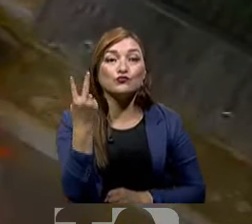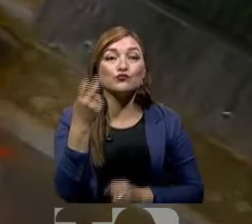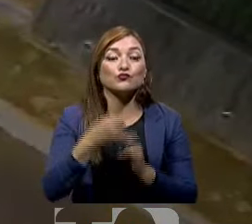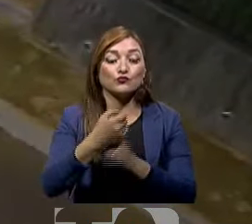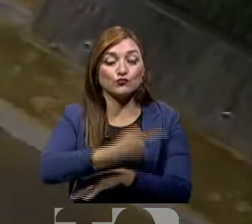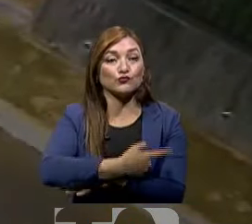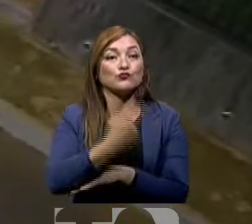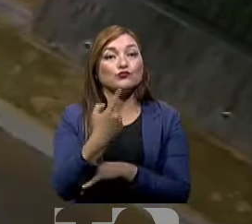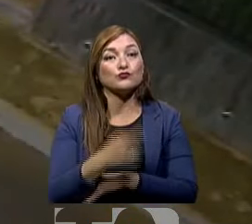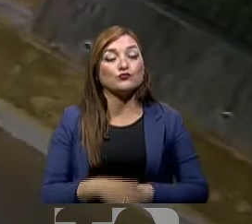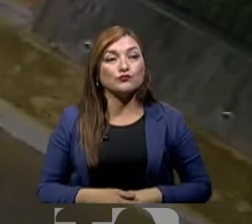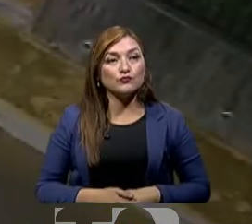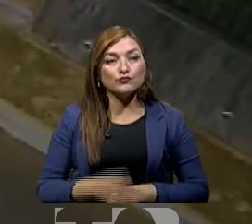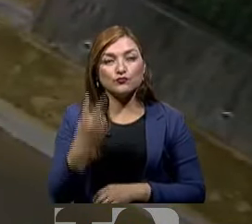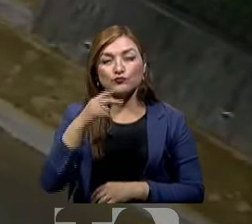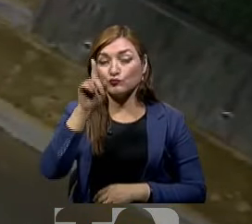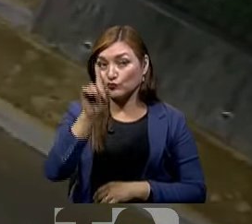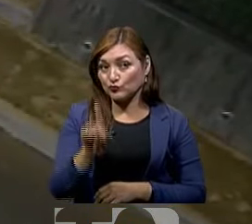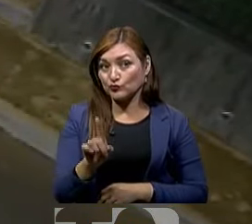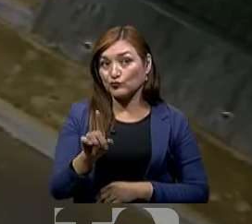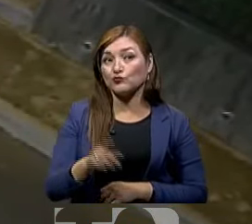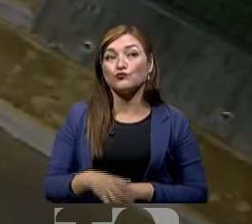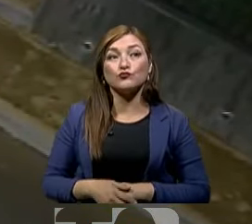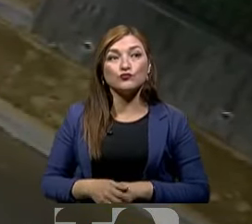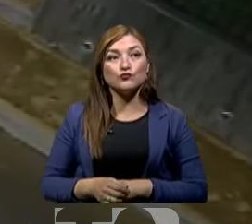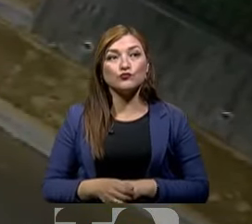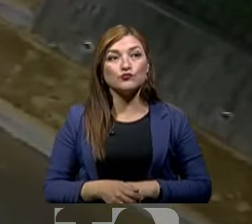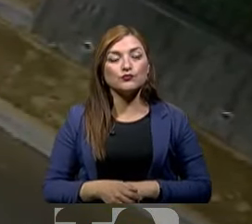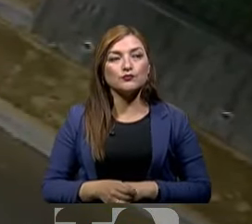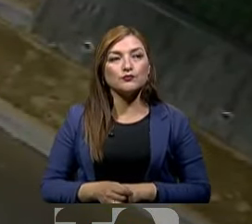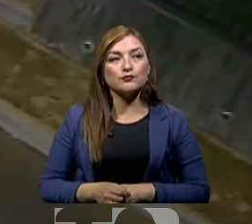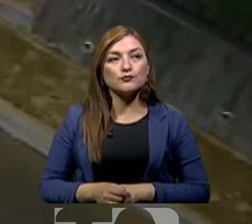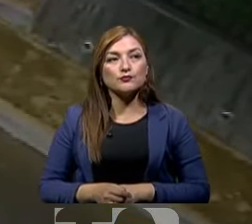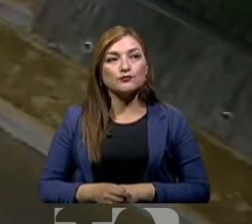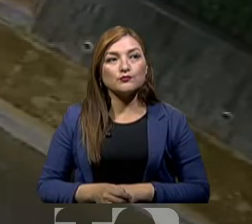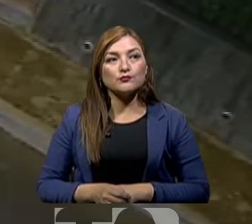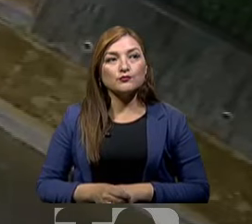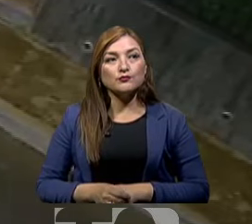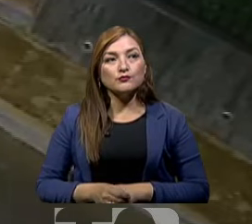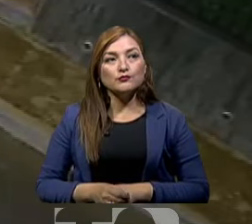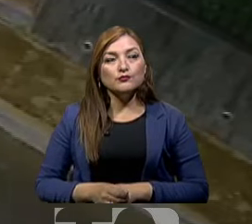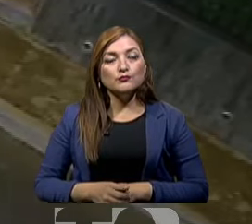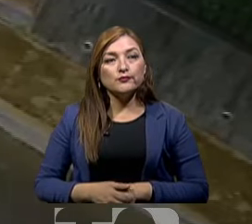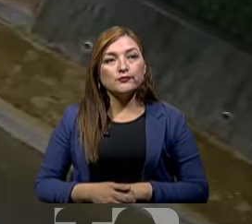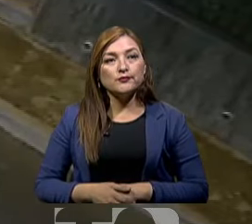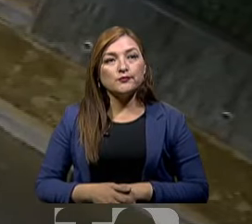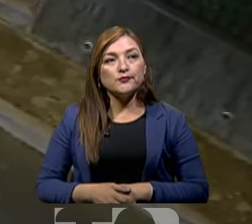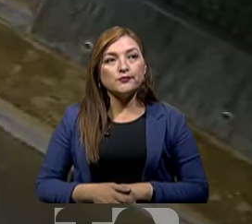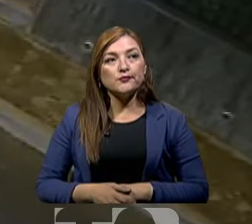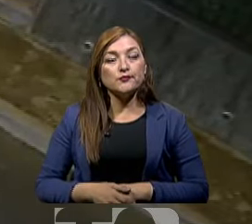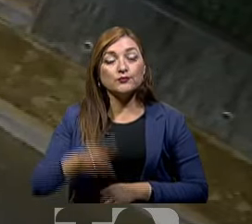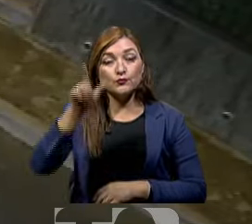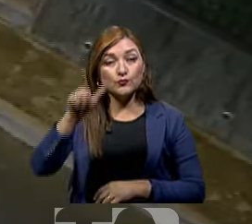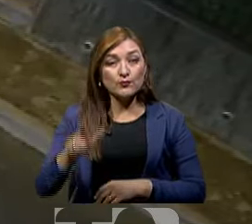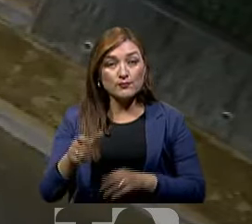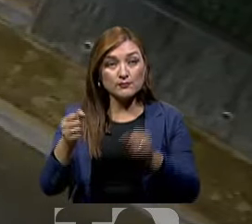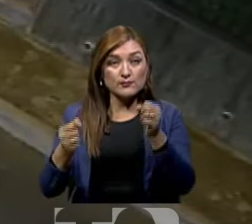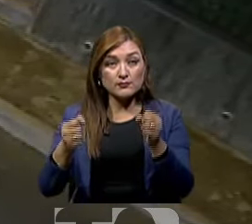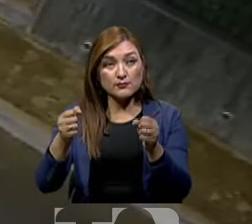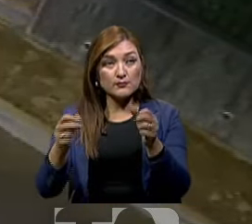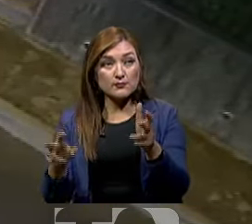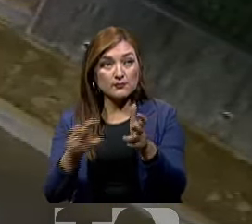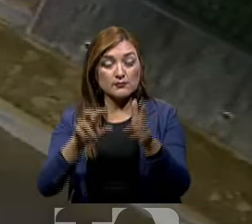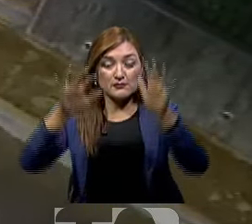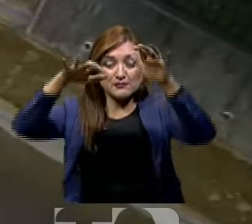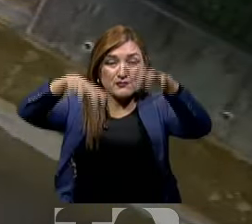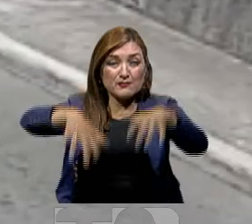días. En el uno se puede observar cómo un ciudadano está tratando de impedir que se lleven su vehículo. Se sube al capó